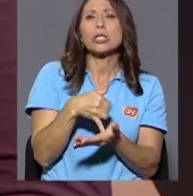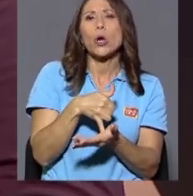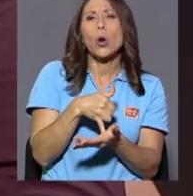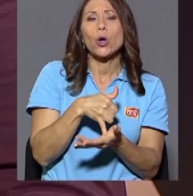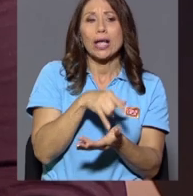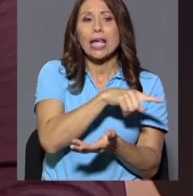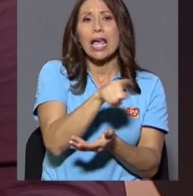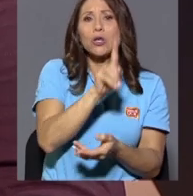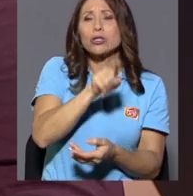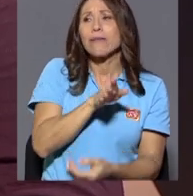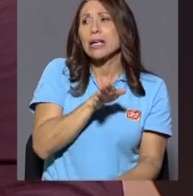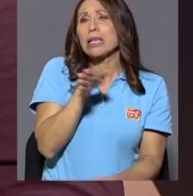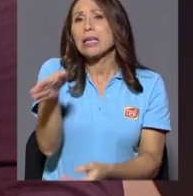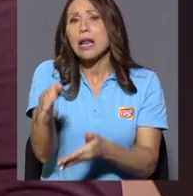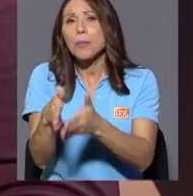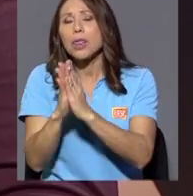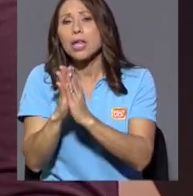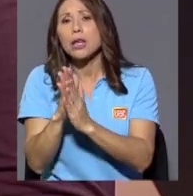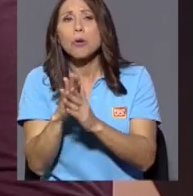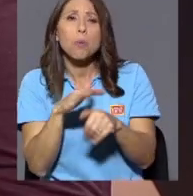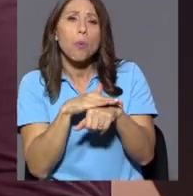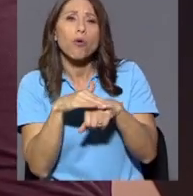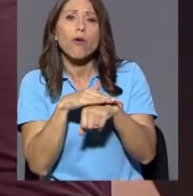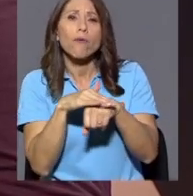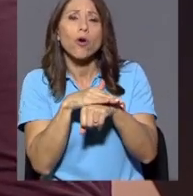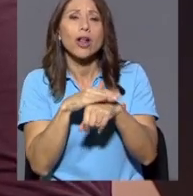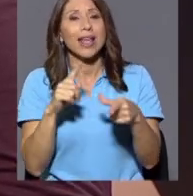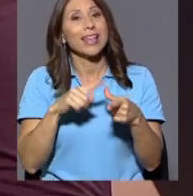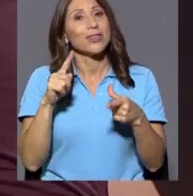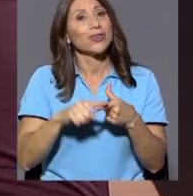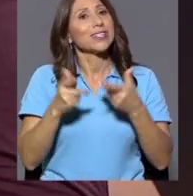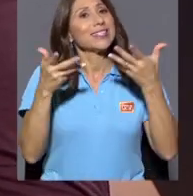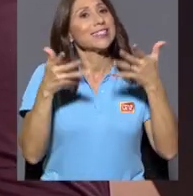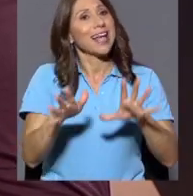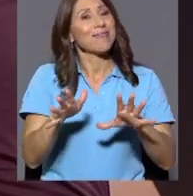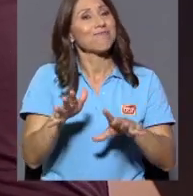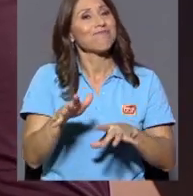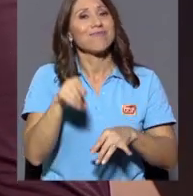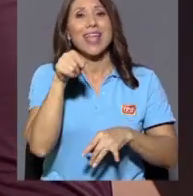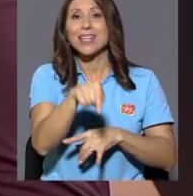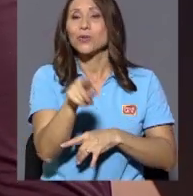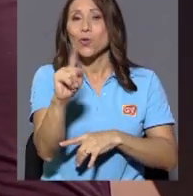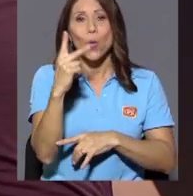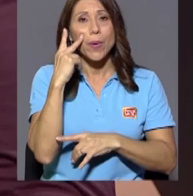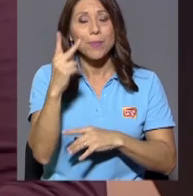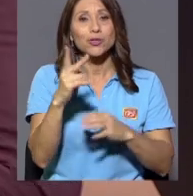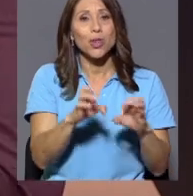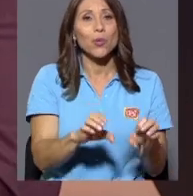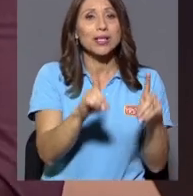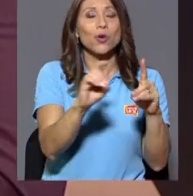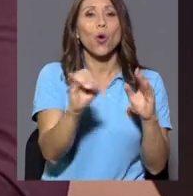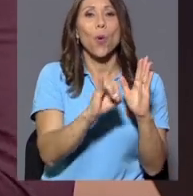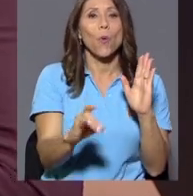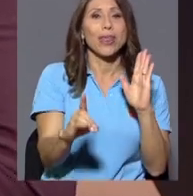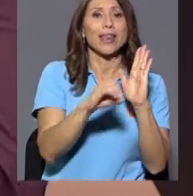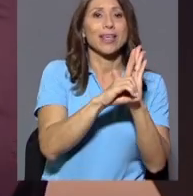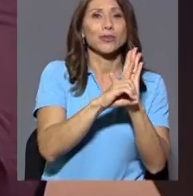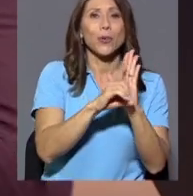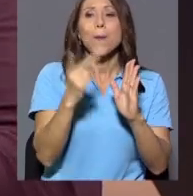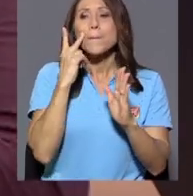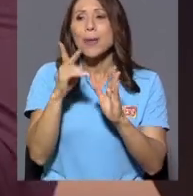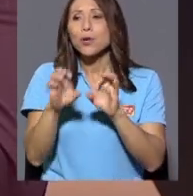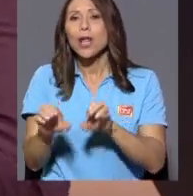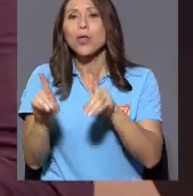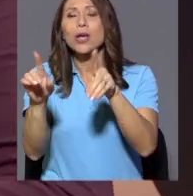que tenga que ir a pedir por favor entonces ya nos corremos de la mirada de la educación por ejemplo como un derecho a la educación como